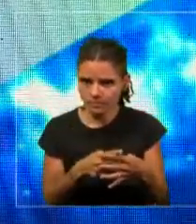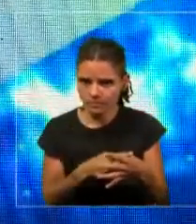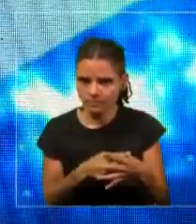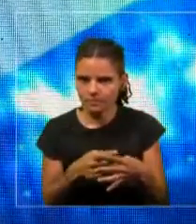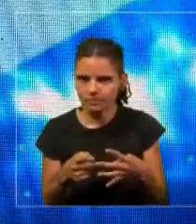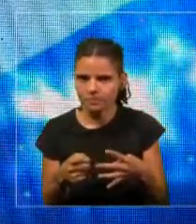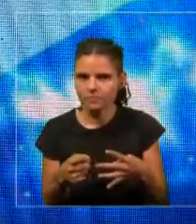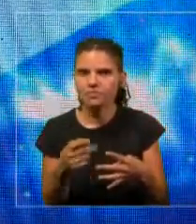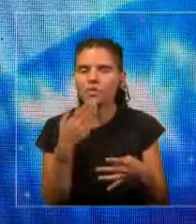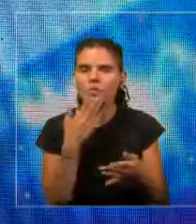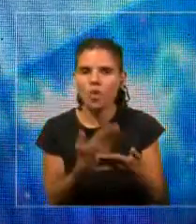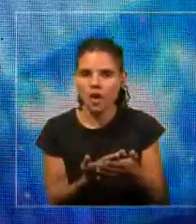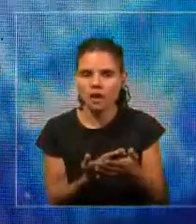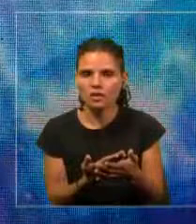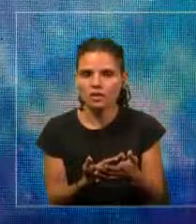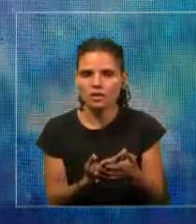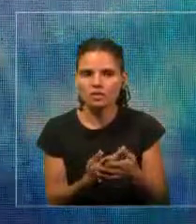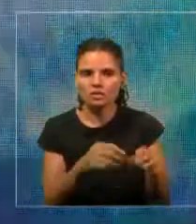coercitivo.